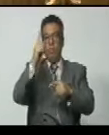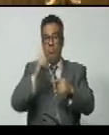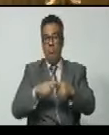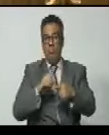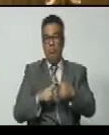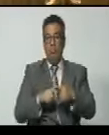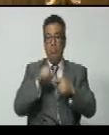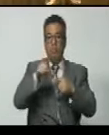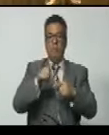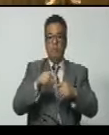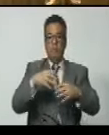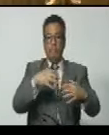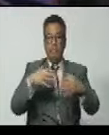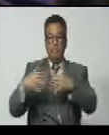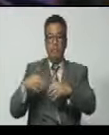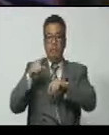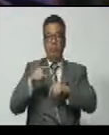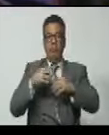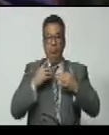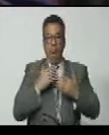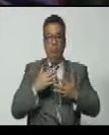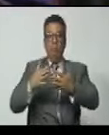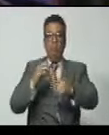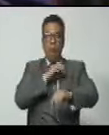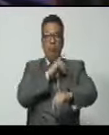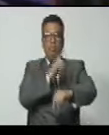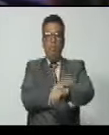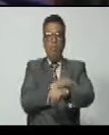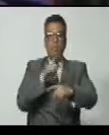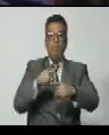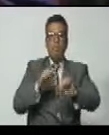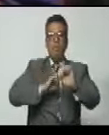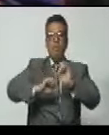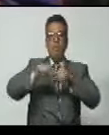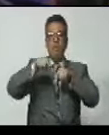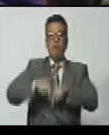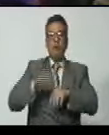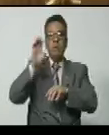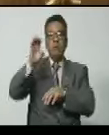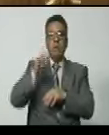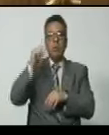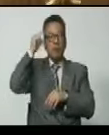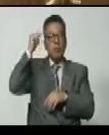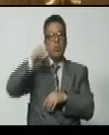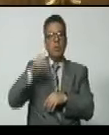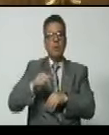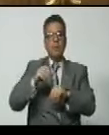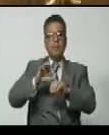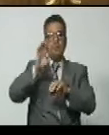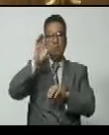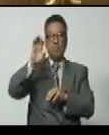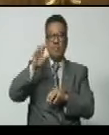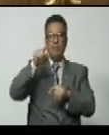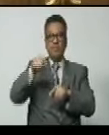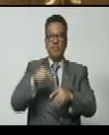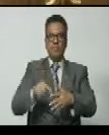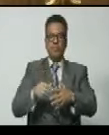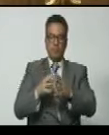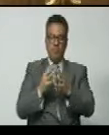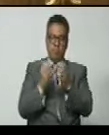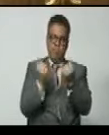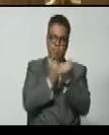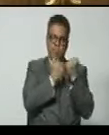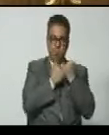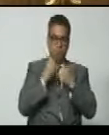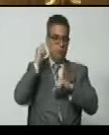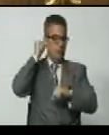principio, ese combate, ese espíritu aguerrido de defender esta patria. Hoy la patria está llena de mujeres,